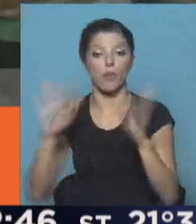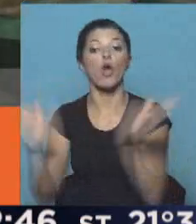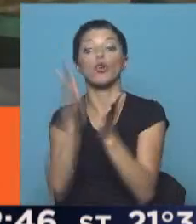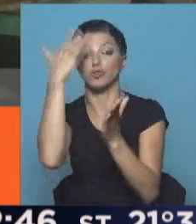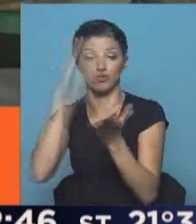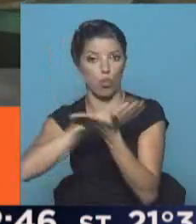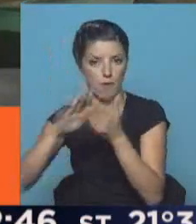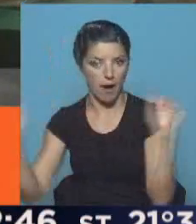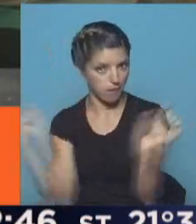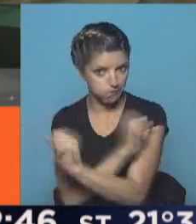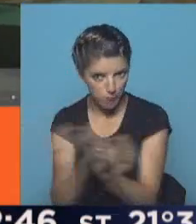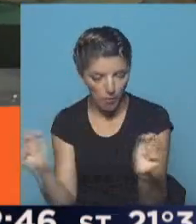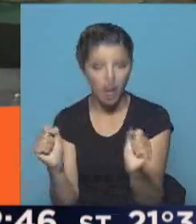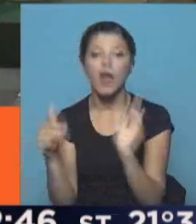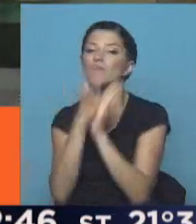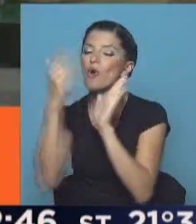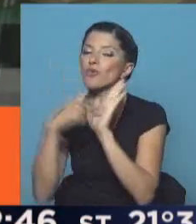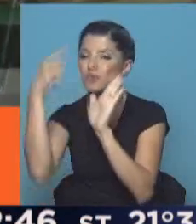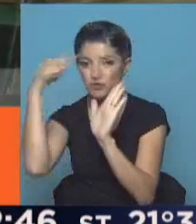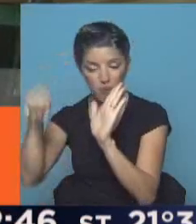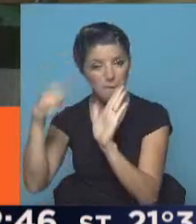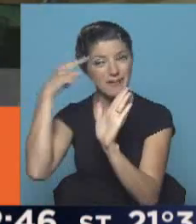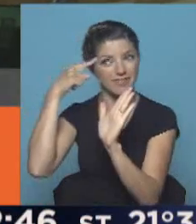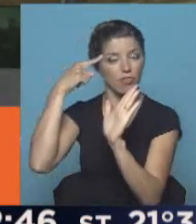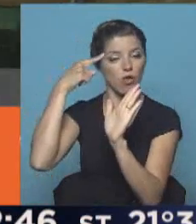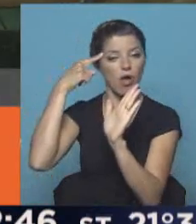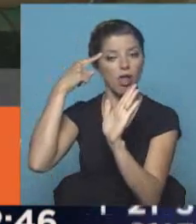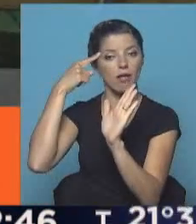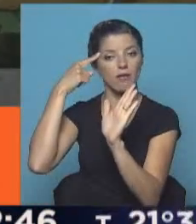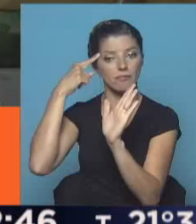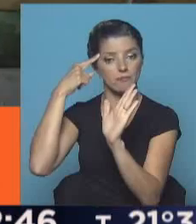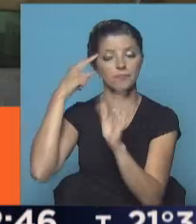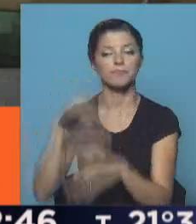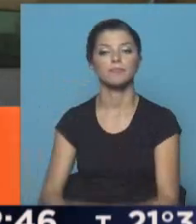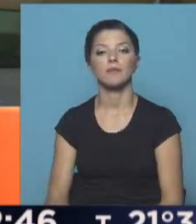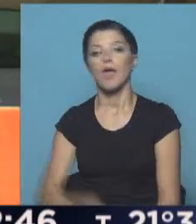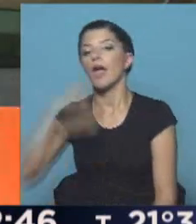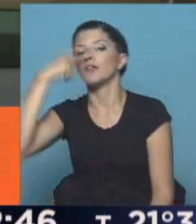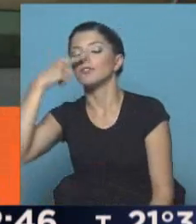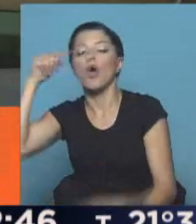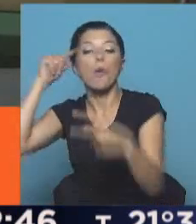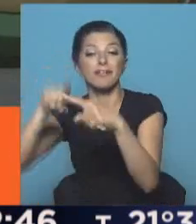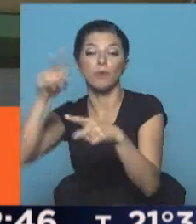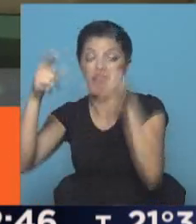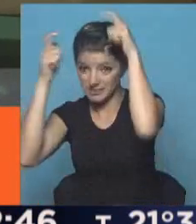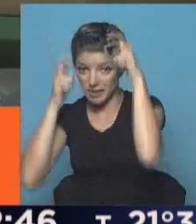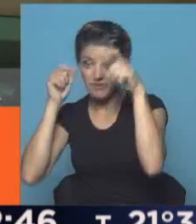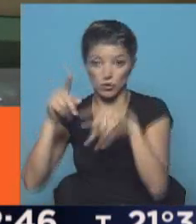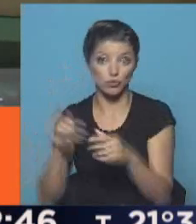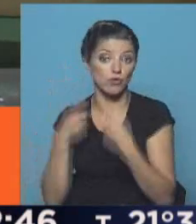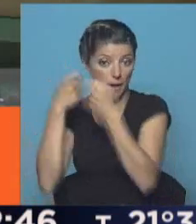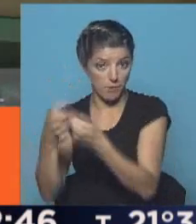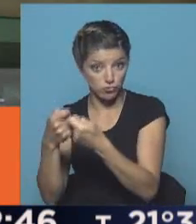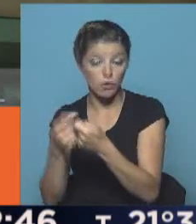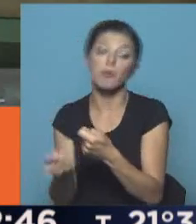constitución, una constitución hecha bastante a la medida de las aspiraciones, no solamente de Chávez y la gente que lo acompañaba, sino también de otra